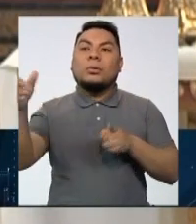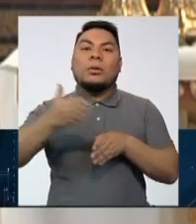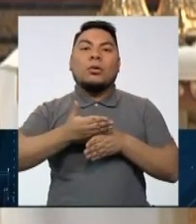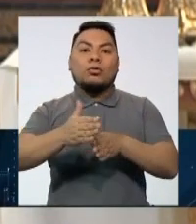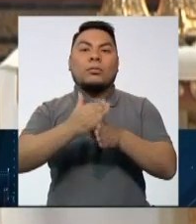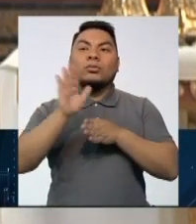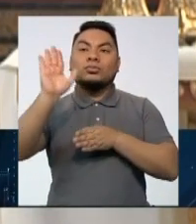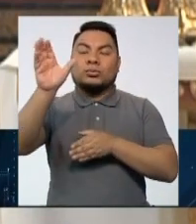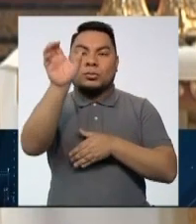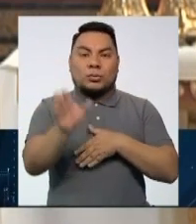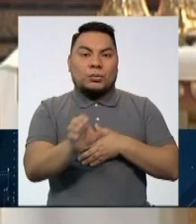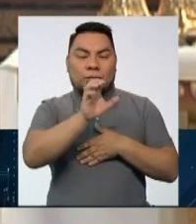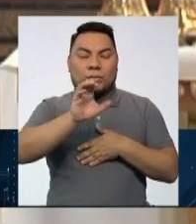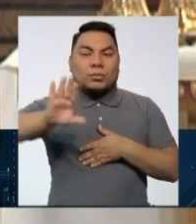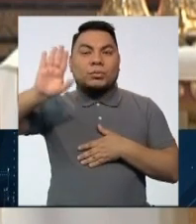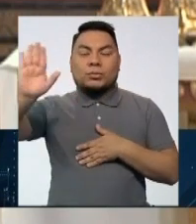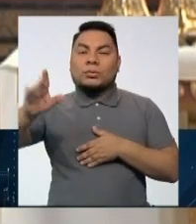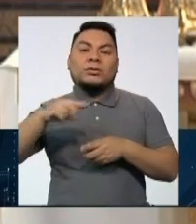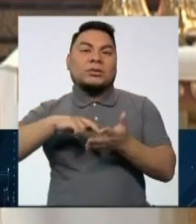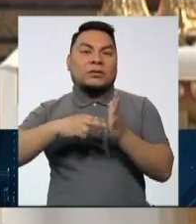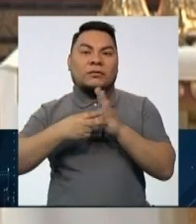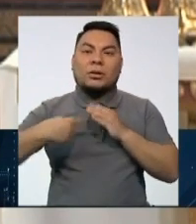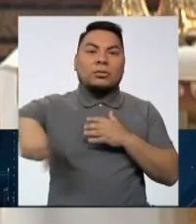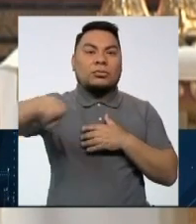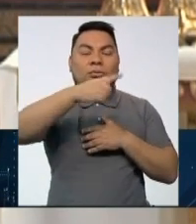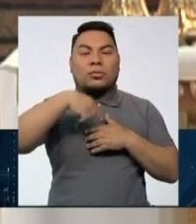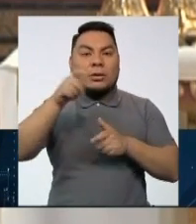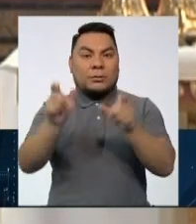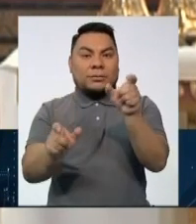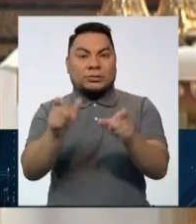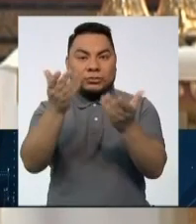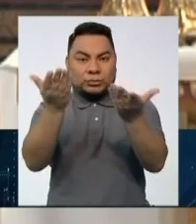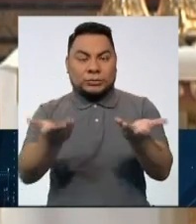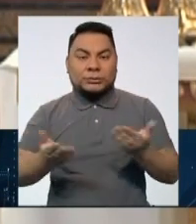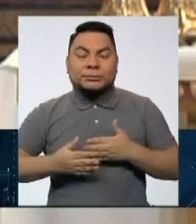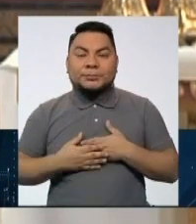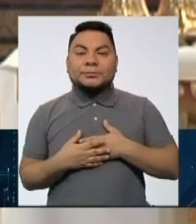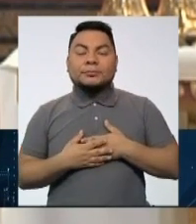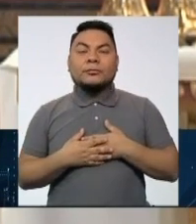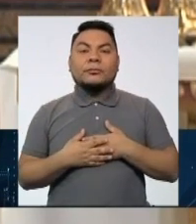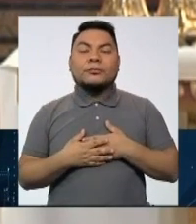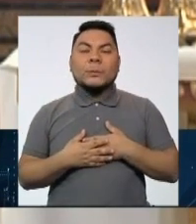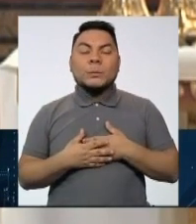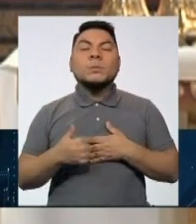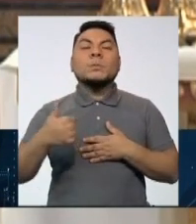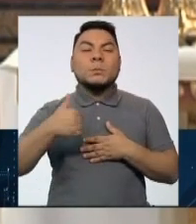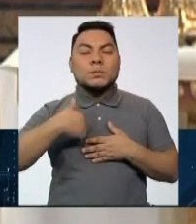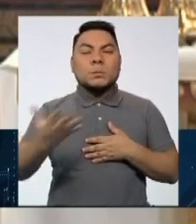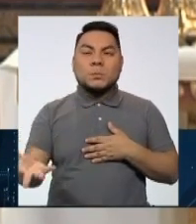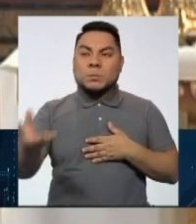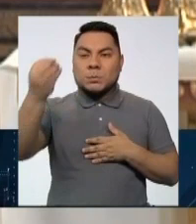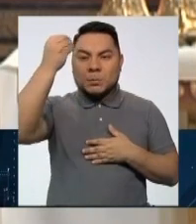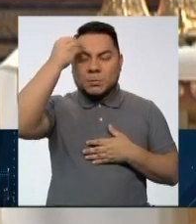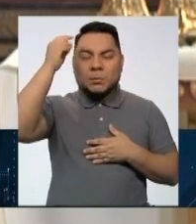es la de la humanidad de hoy. En este contexto